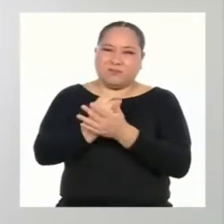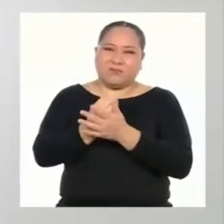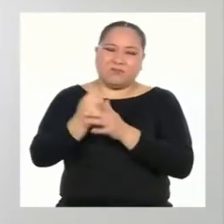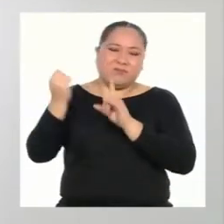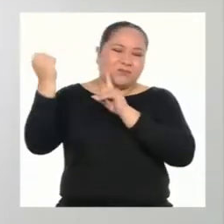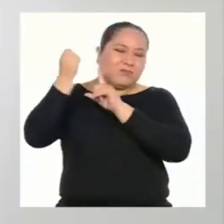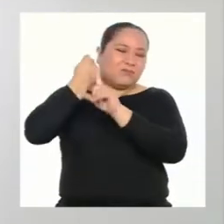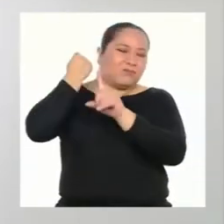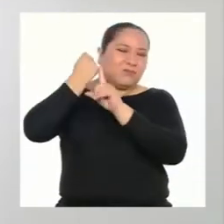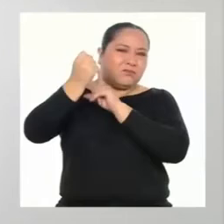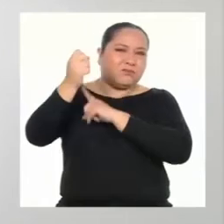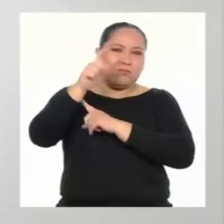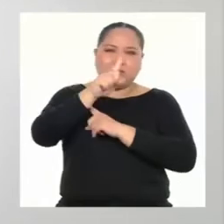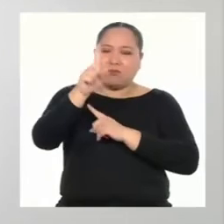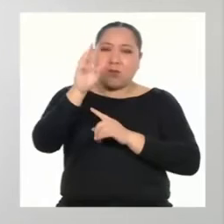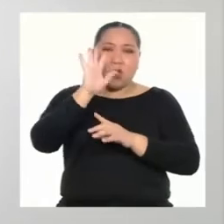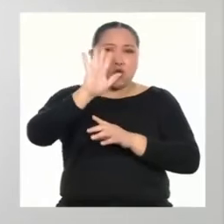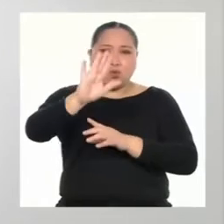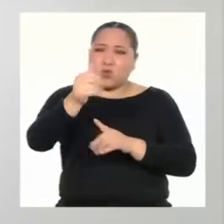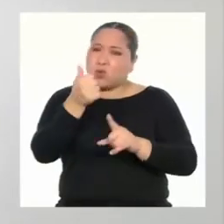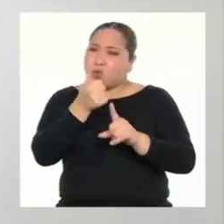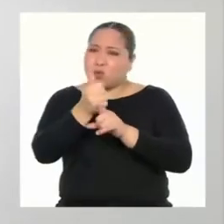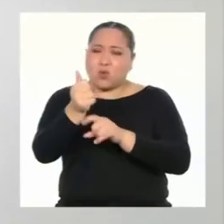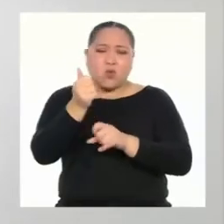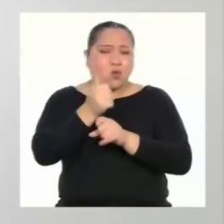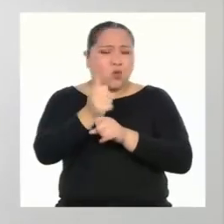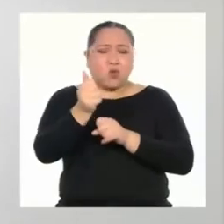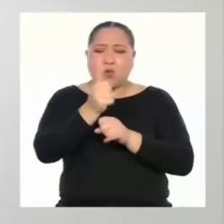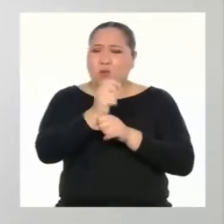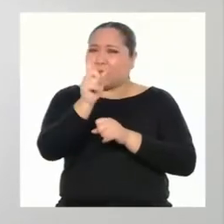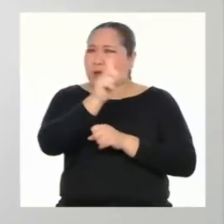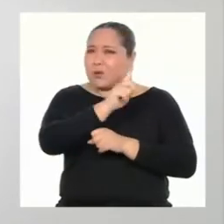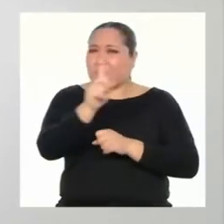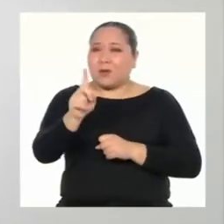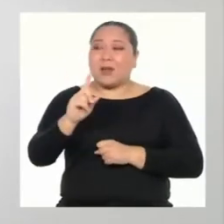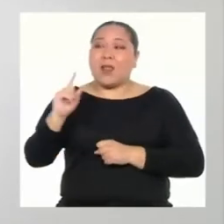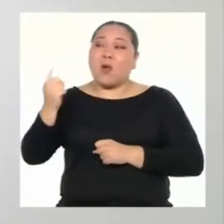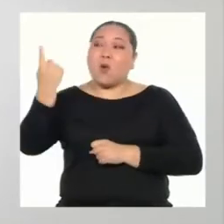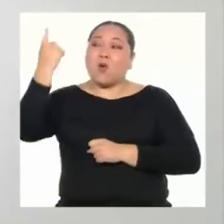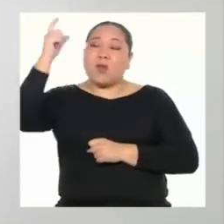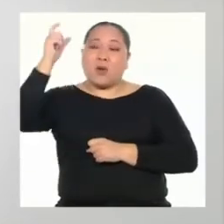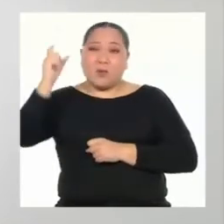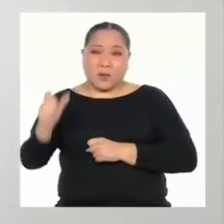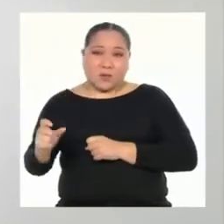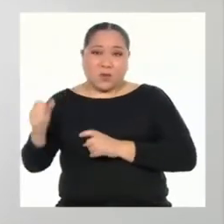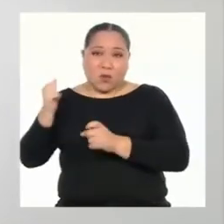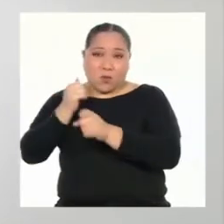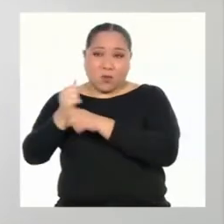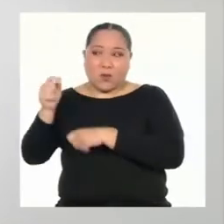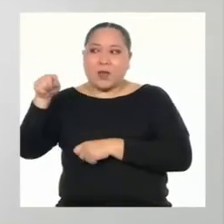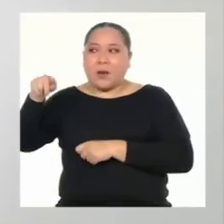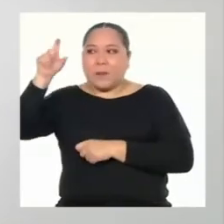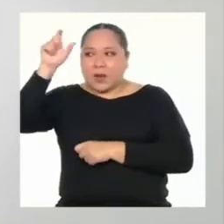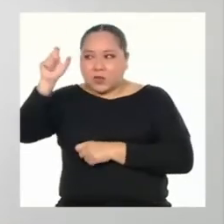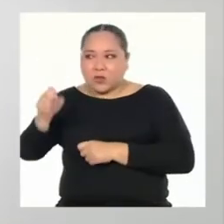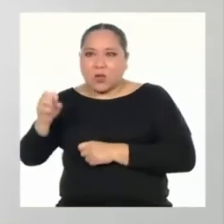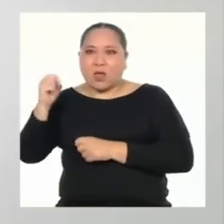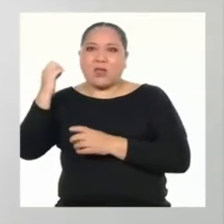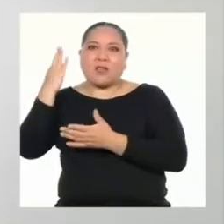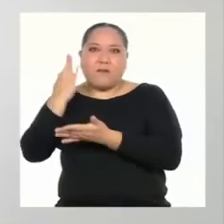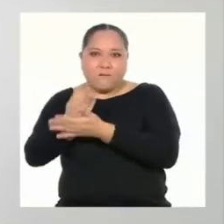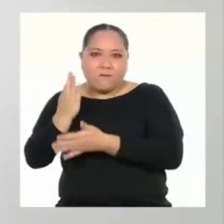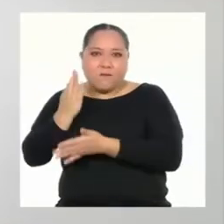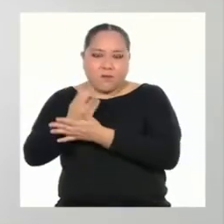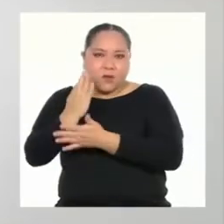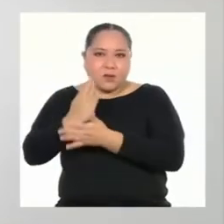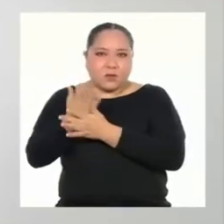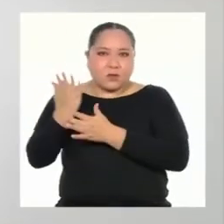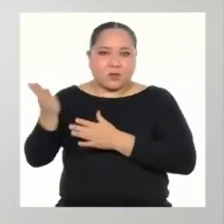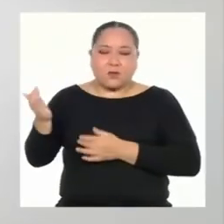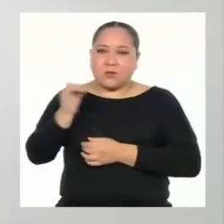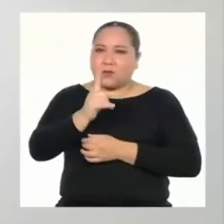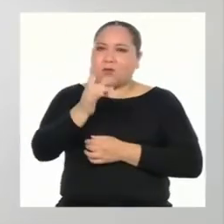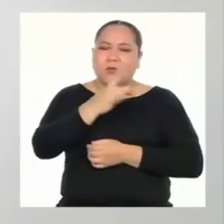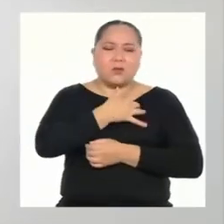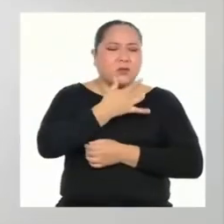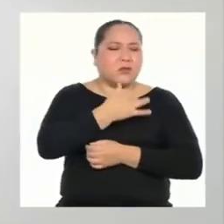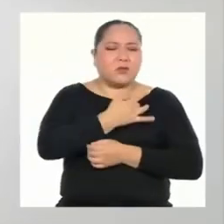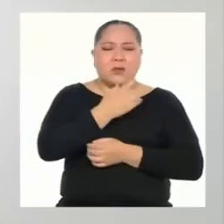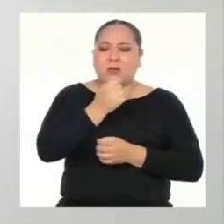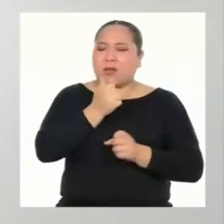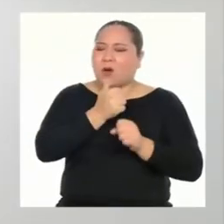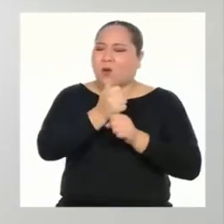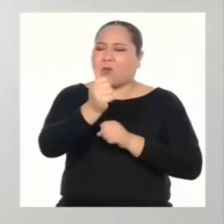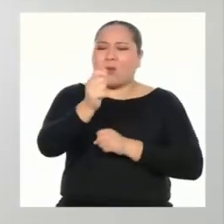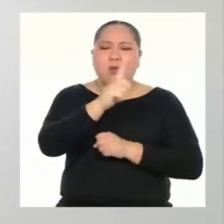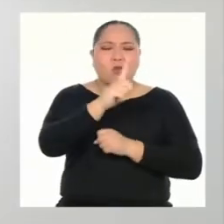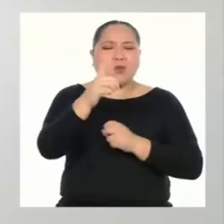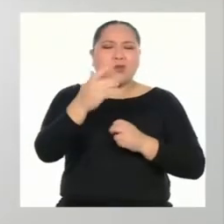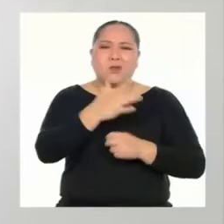no es culpa de ustedes. La o el único culpable es la persona agresora, así que no deben de sentir